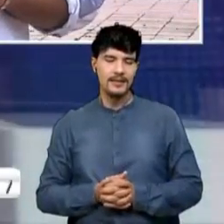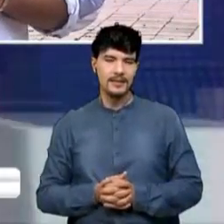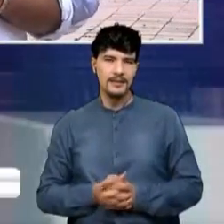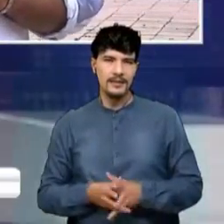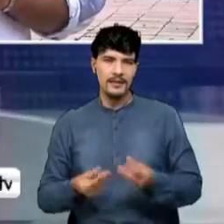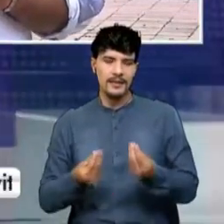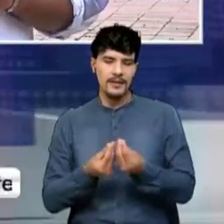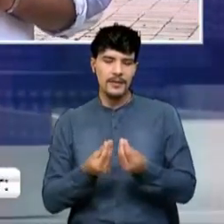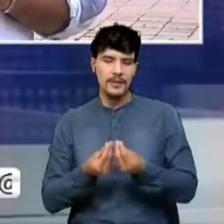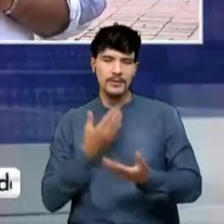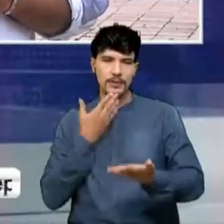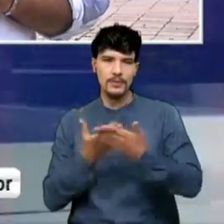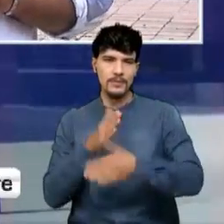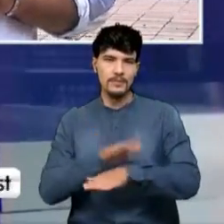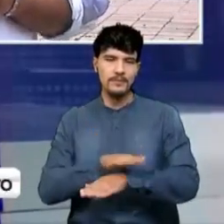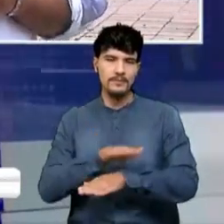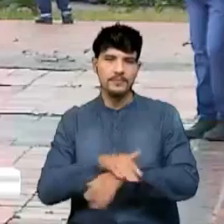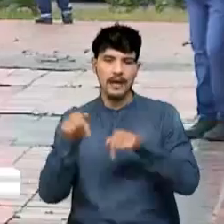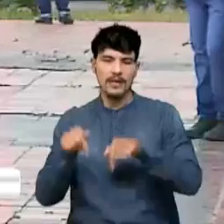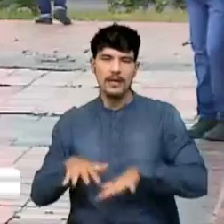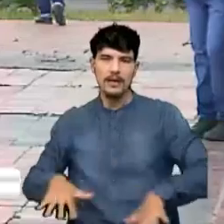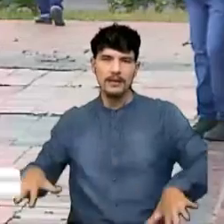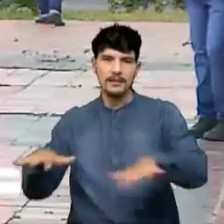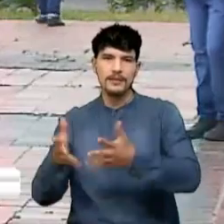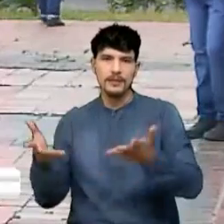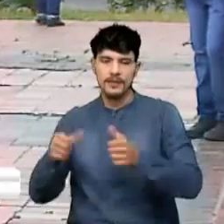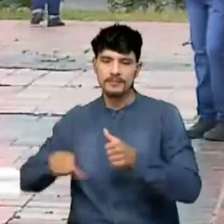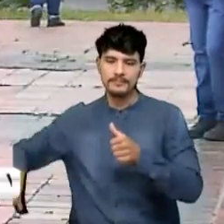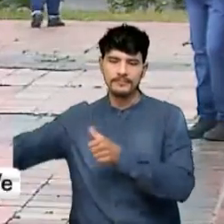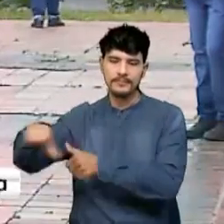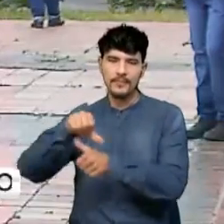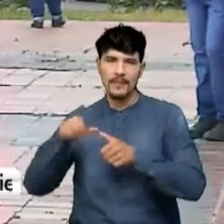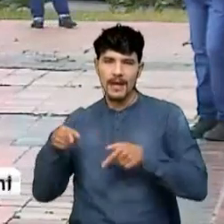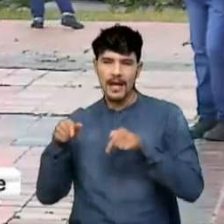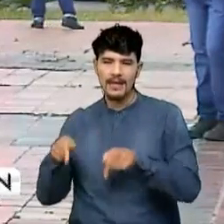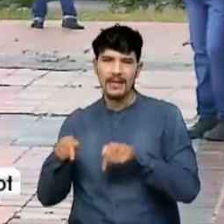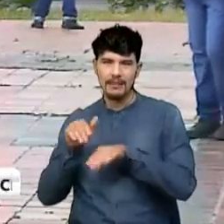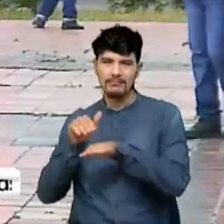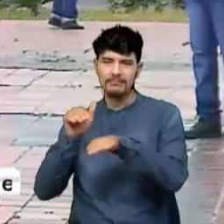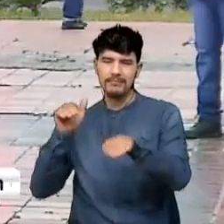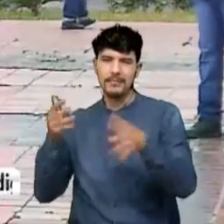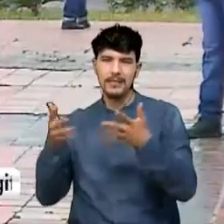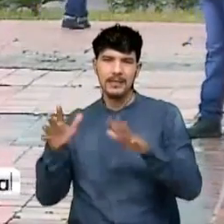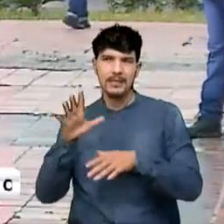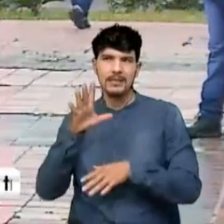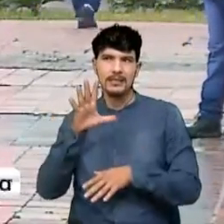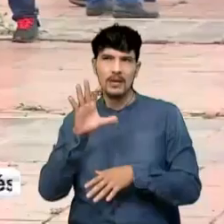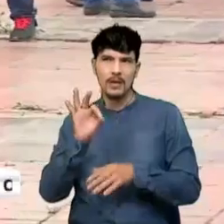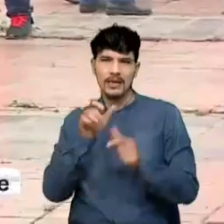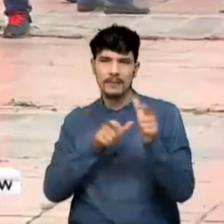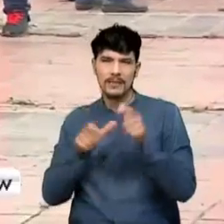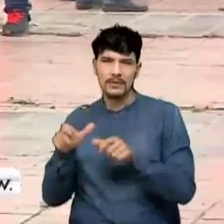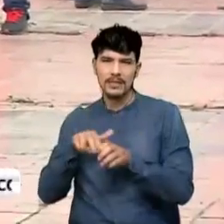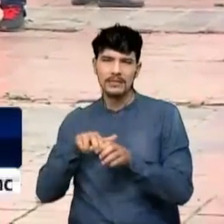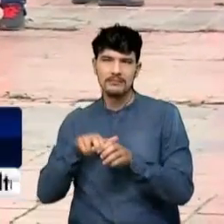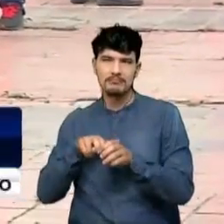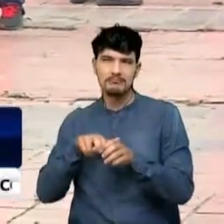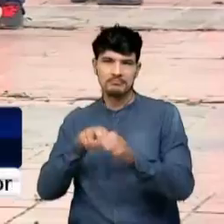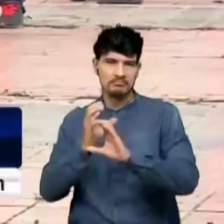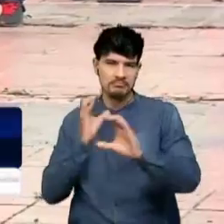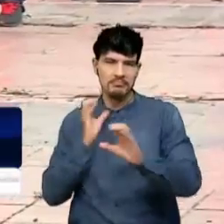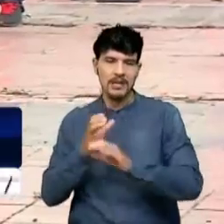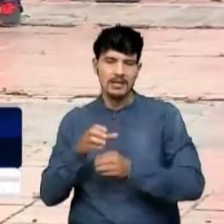Compañeros y televidentes, muy buenas tardes. Nos encontramos aquí en la redoma del Pinar del Río, en donde se encuentran concentrados cerca de 50 transportadores de servicio